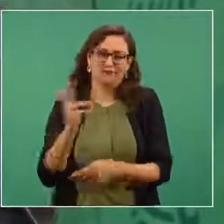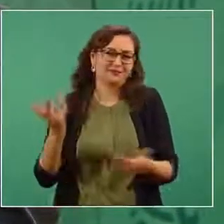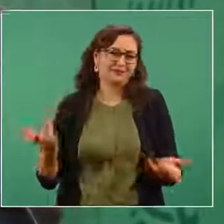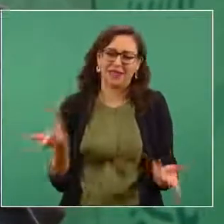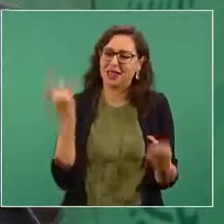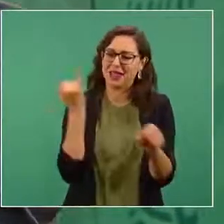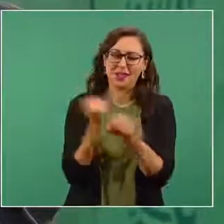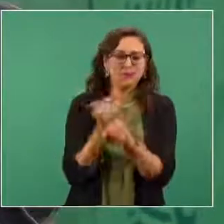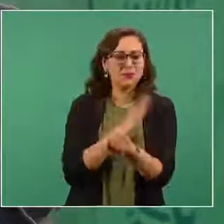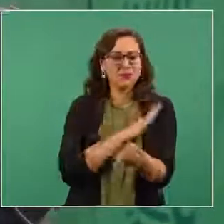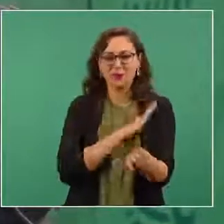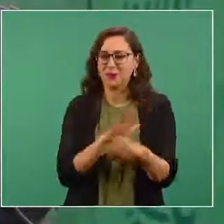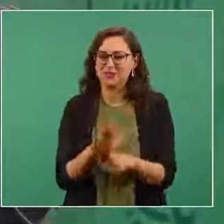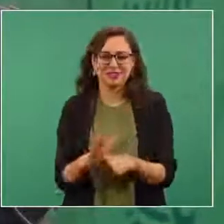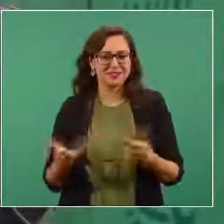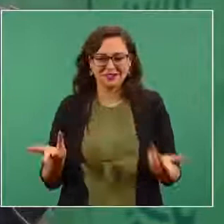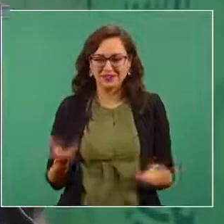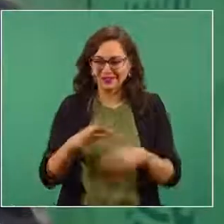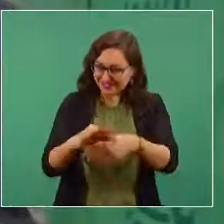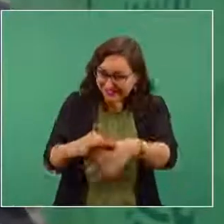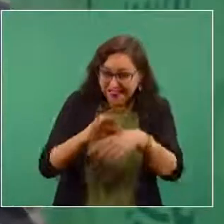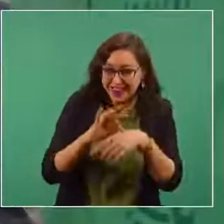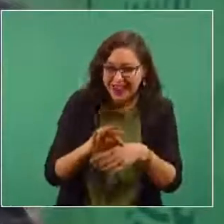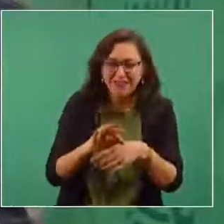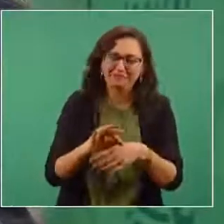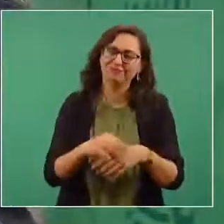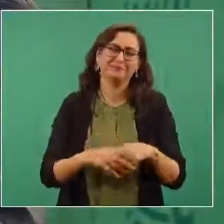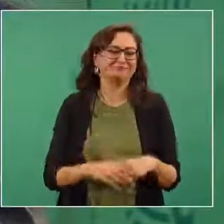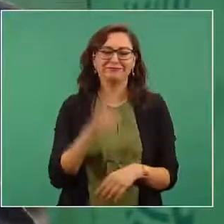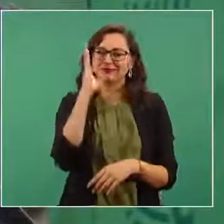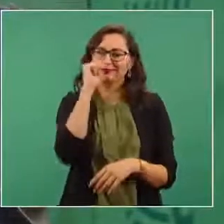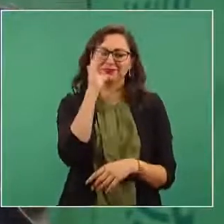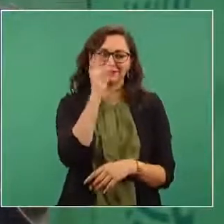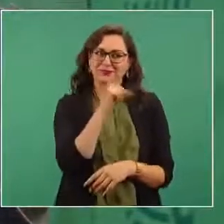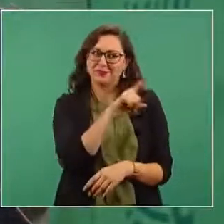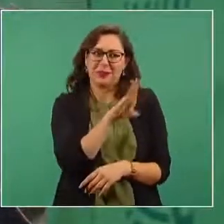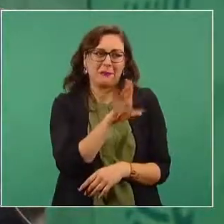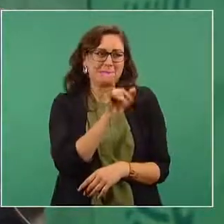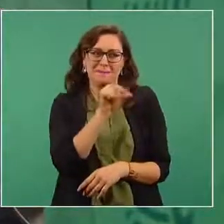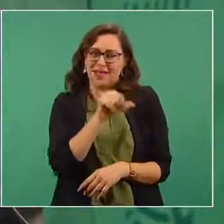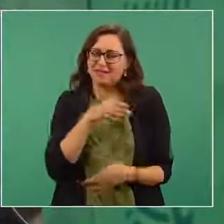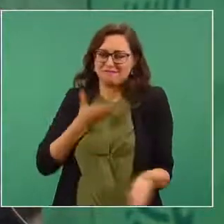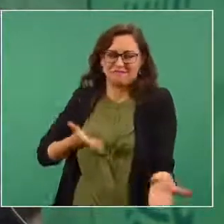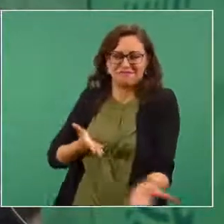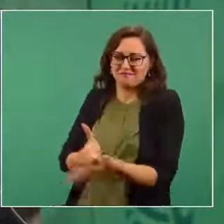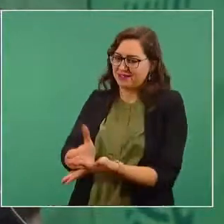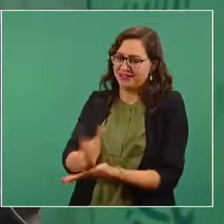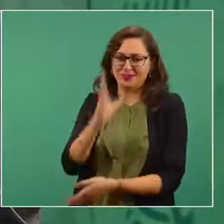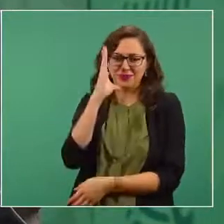porque es otra dimensión, es una relación de otro tipo.